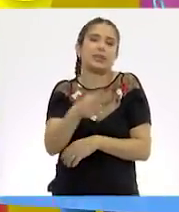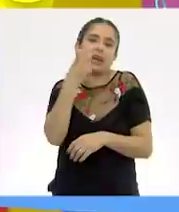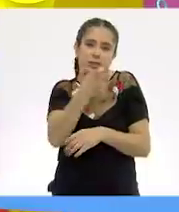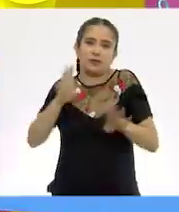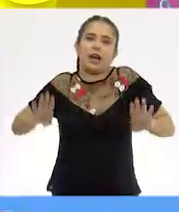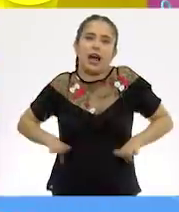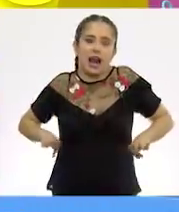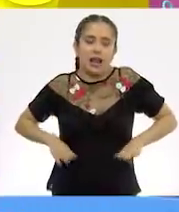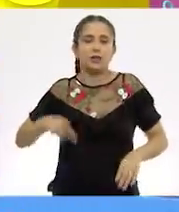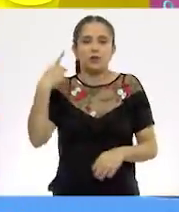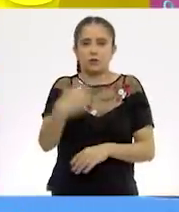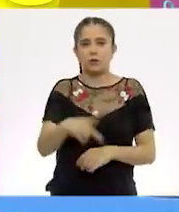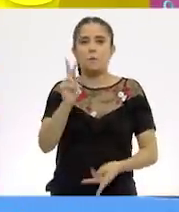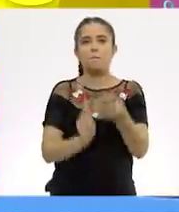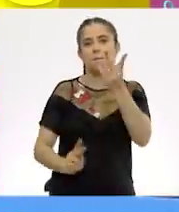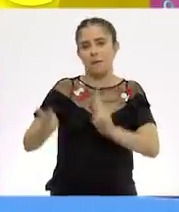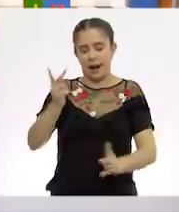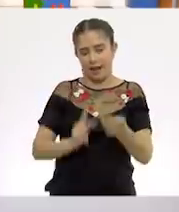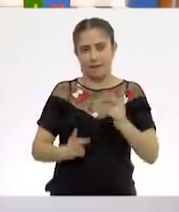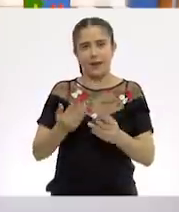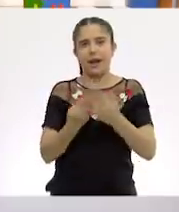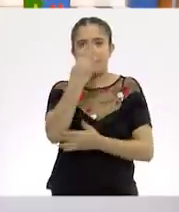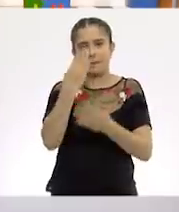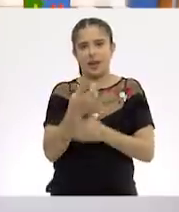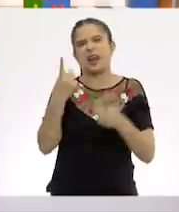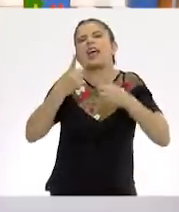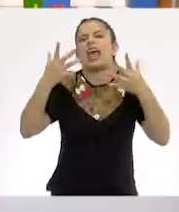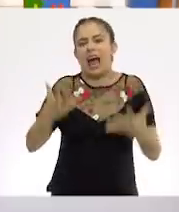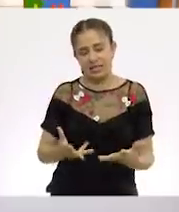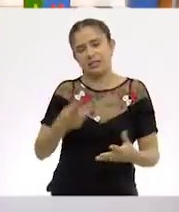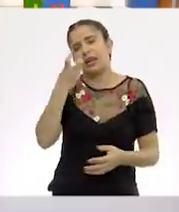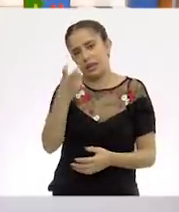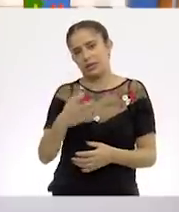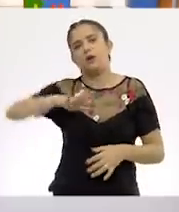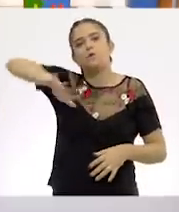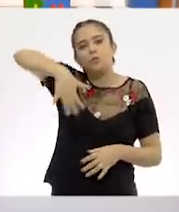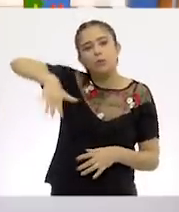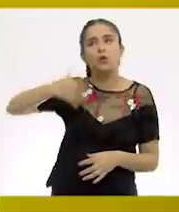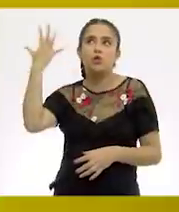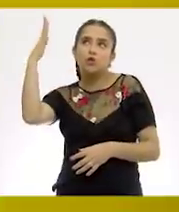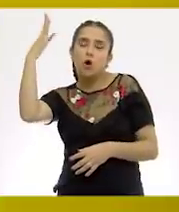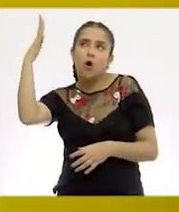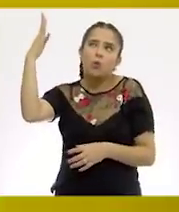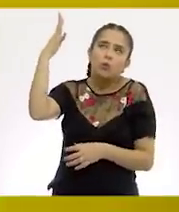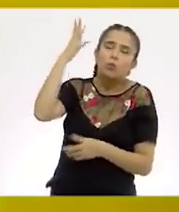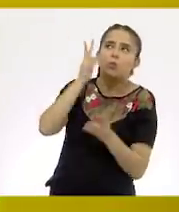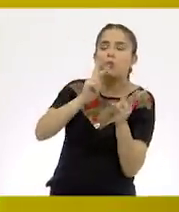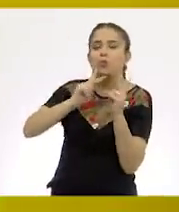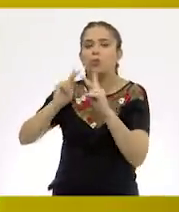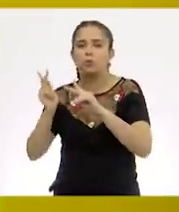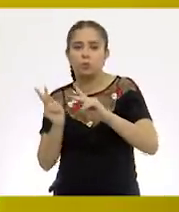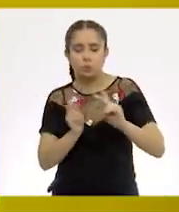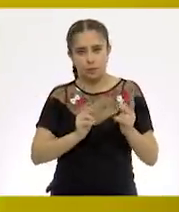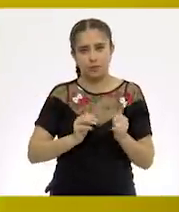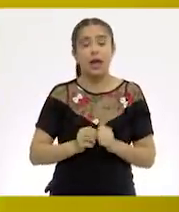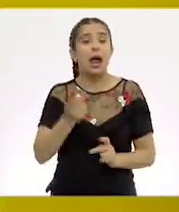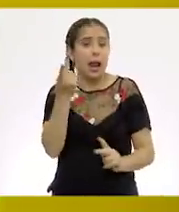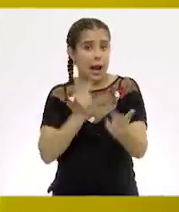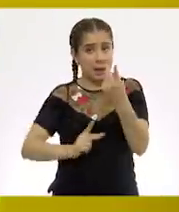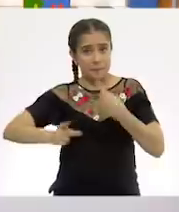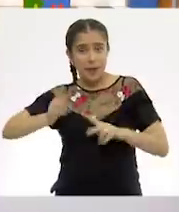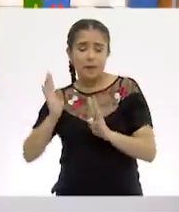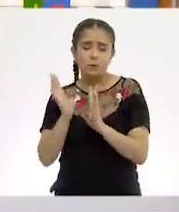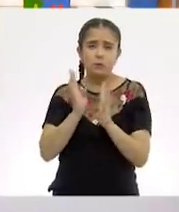característica de lo que hace una planta a lo largo del día. Como vimos en el video, las plantas se mueven, pero sus movimientos son